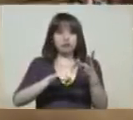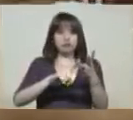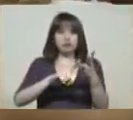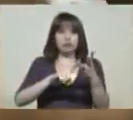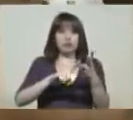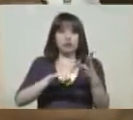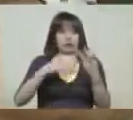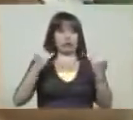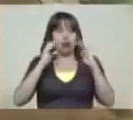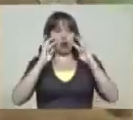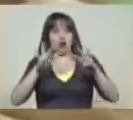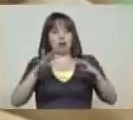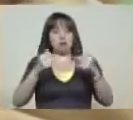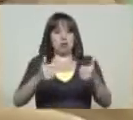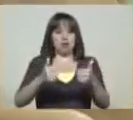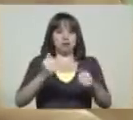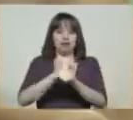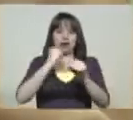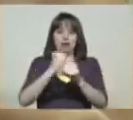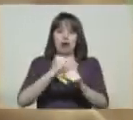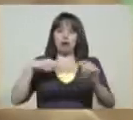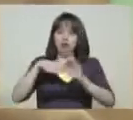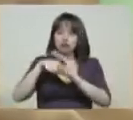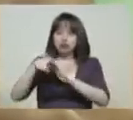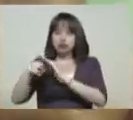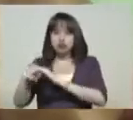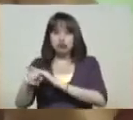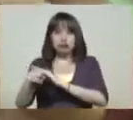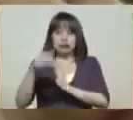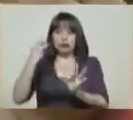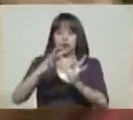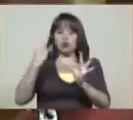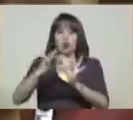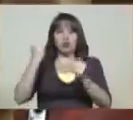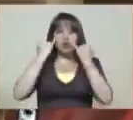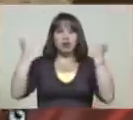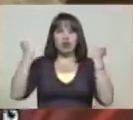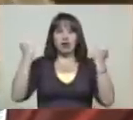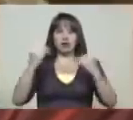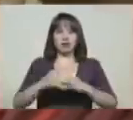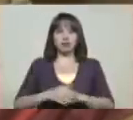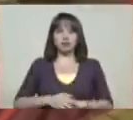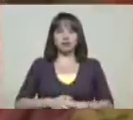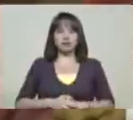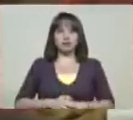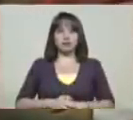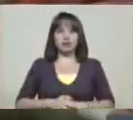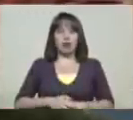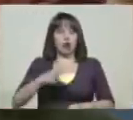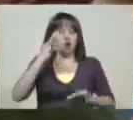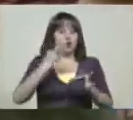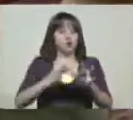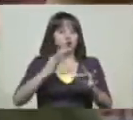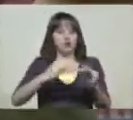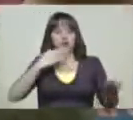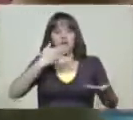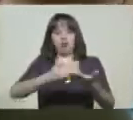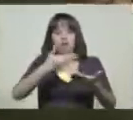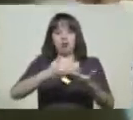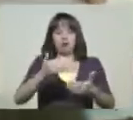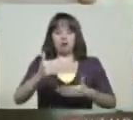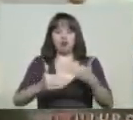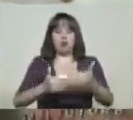vivo, admirable. Ha sido afortunada la idea y fue muy afortunada de posponerlo,